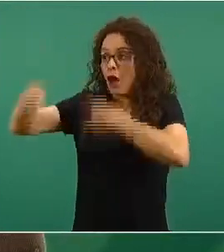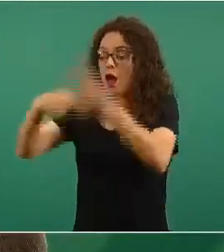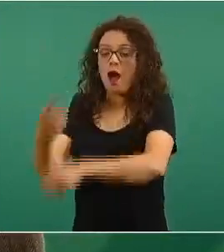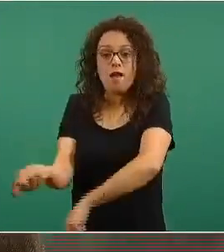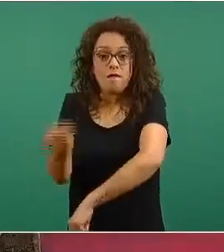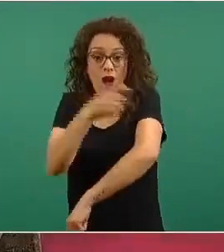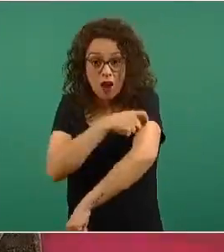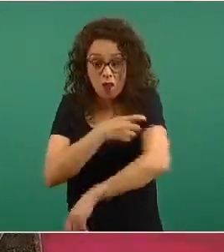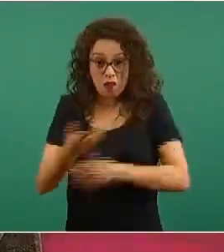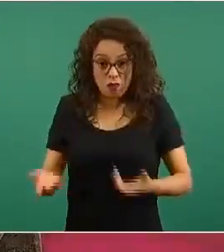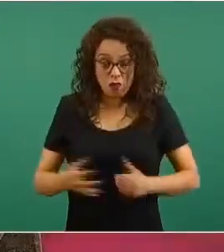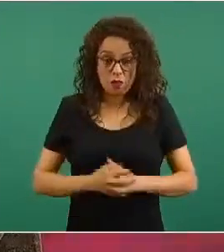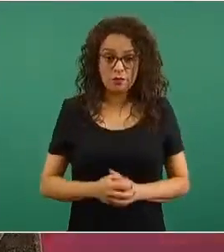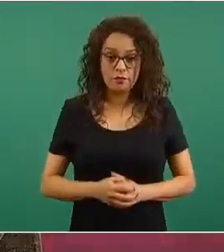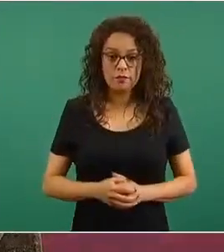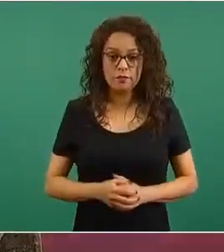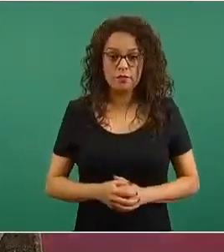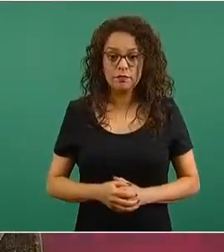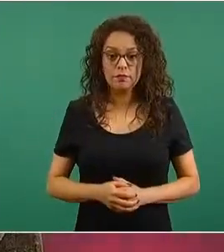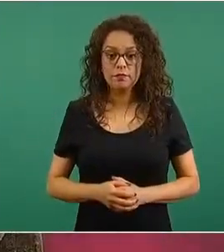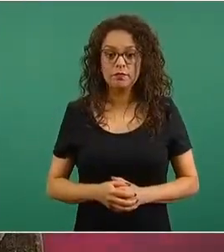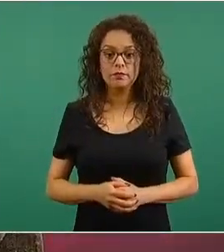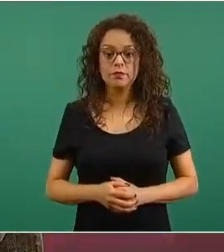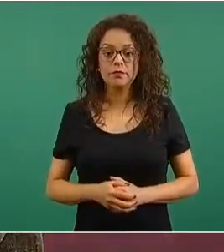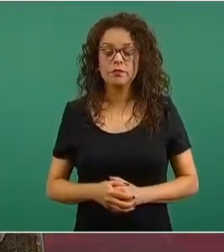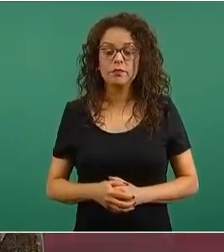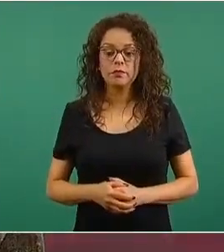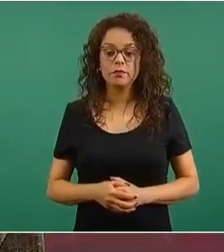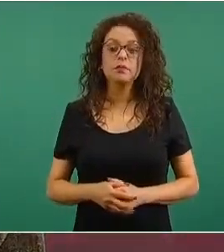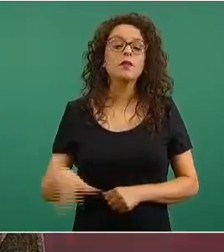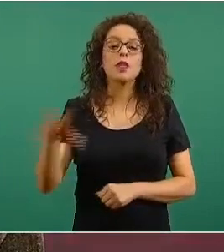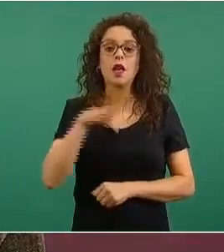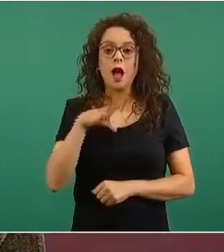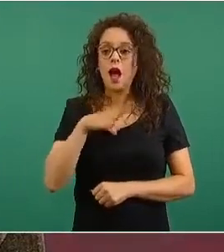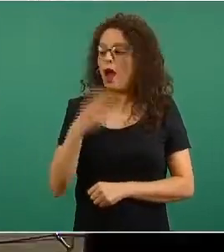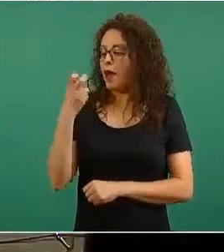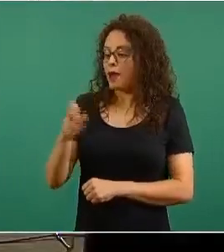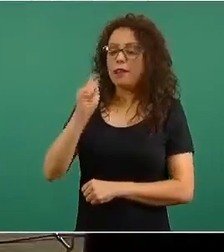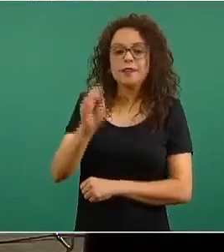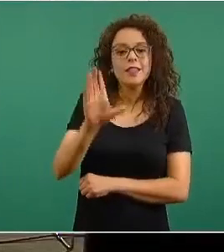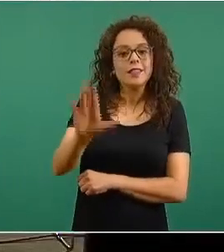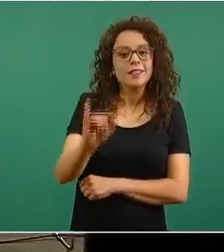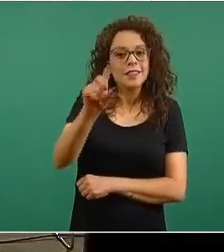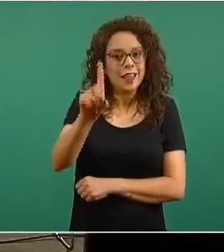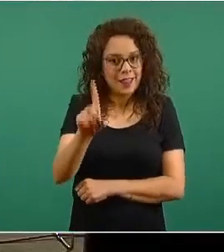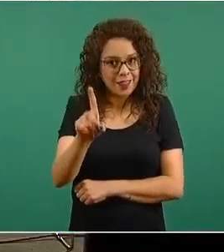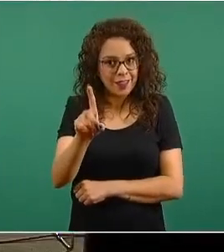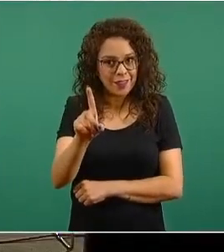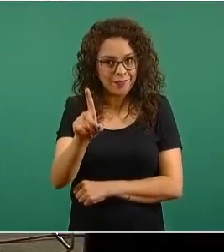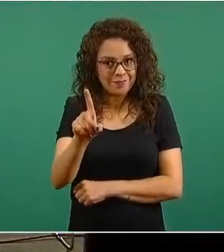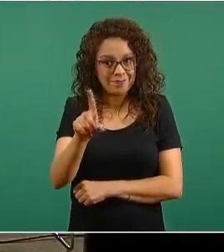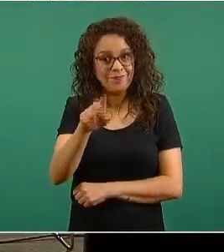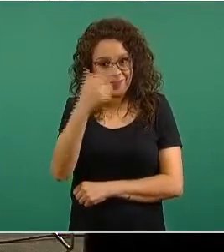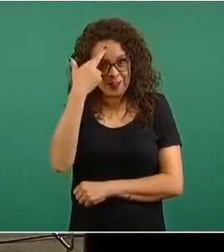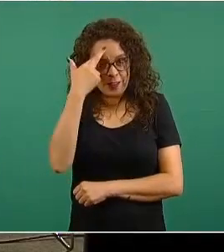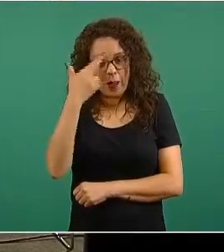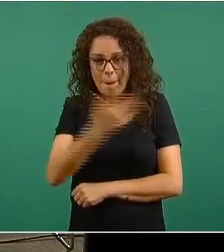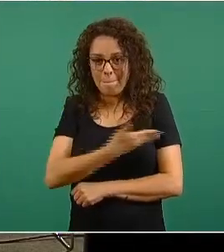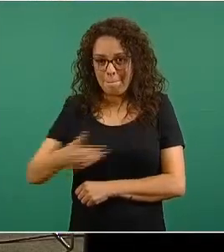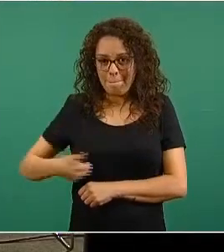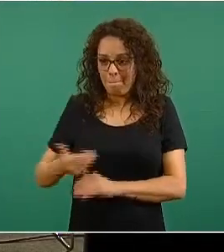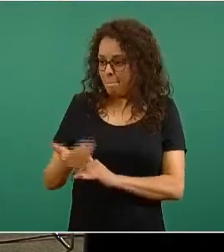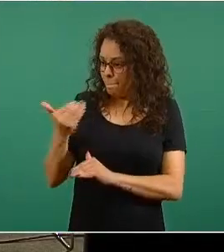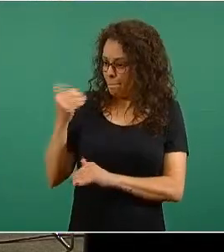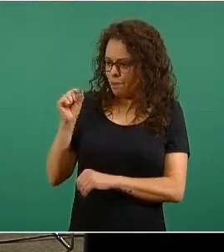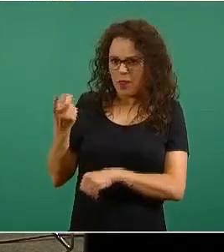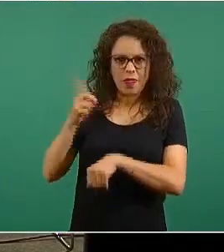esta infraestructura que son los centros integradores. Como explicó el presidente hace un par de días, los centros